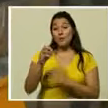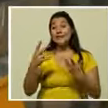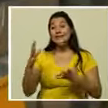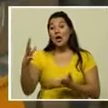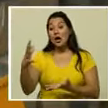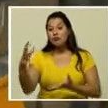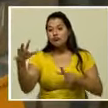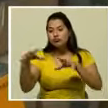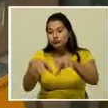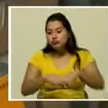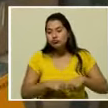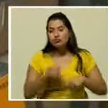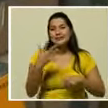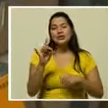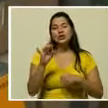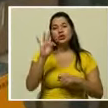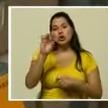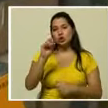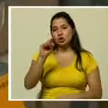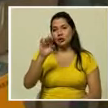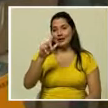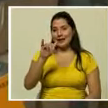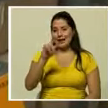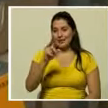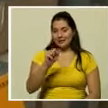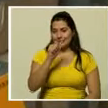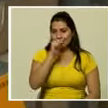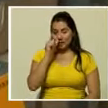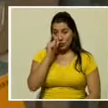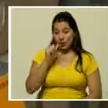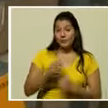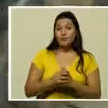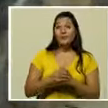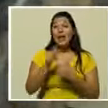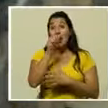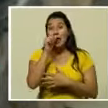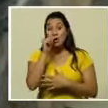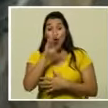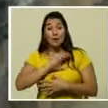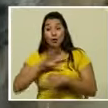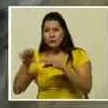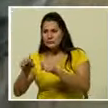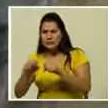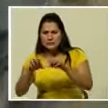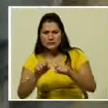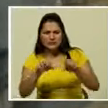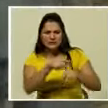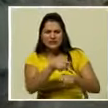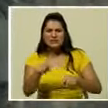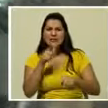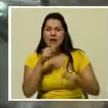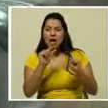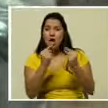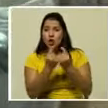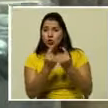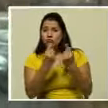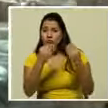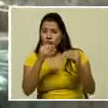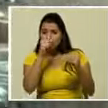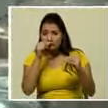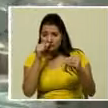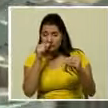18 toneladas de droga incautadas. Tomando en cuenta los datos de la droga que la policía le quita a los grupos narcotraficantes, Alvarado instó